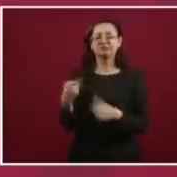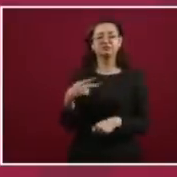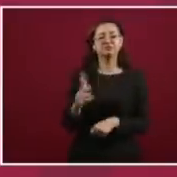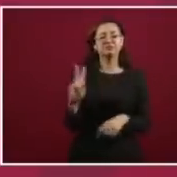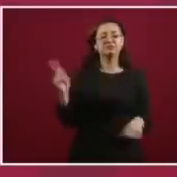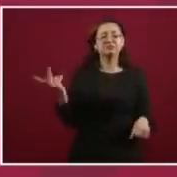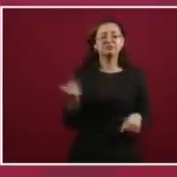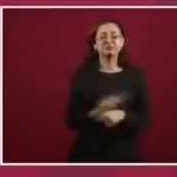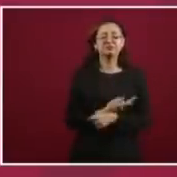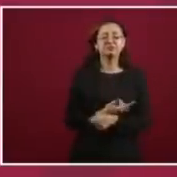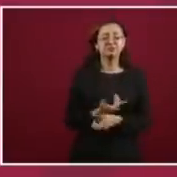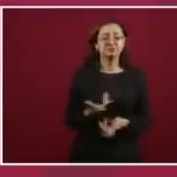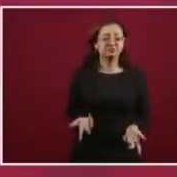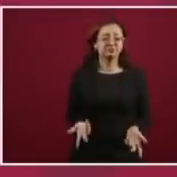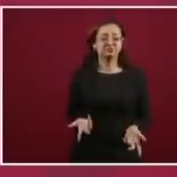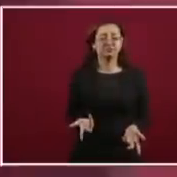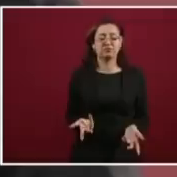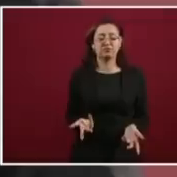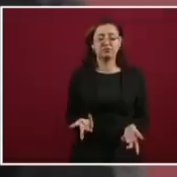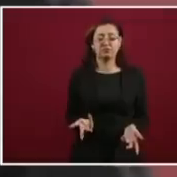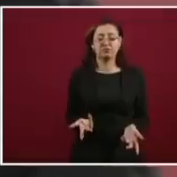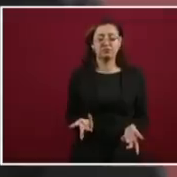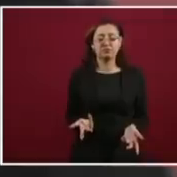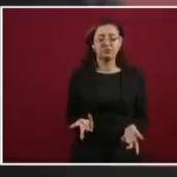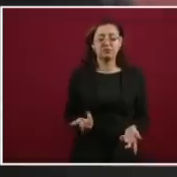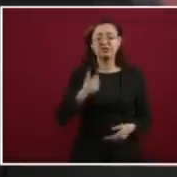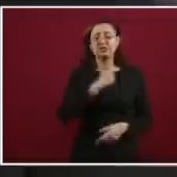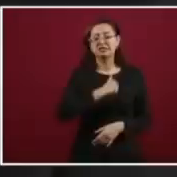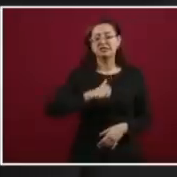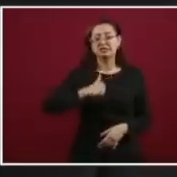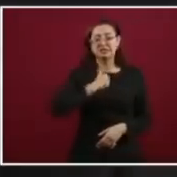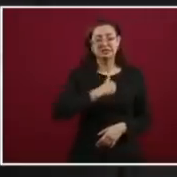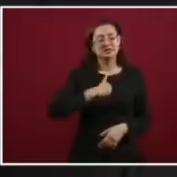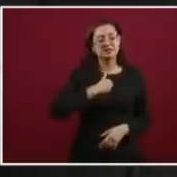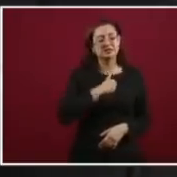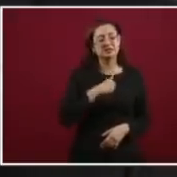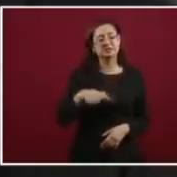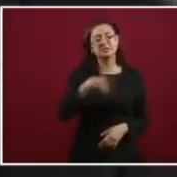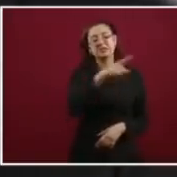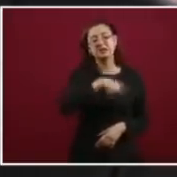esto desgraciadamente son jóvenes